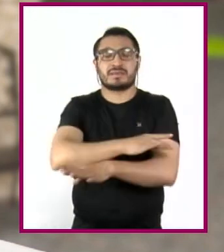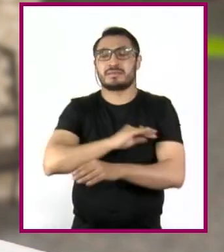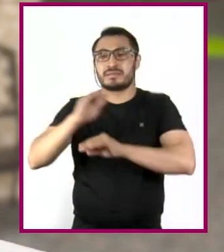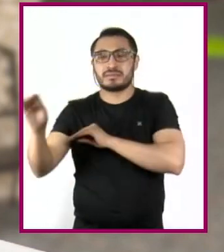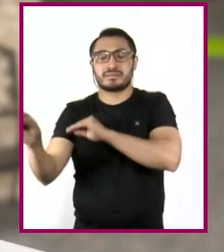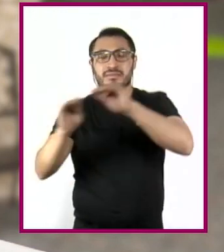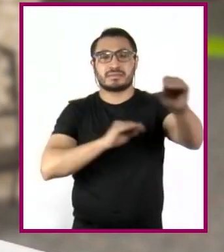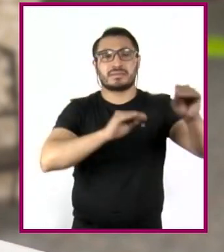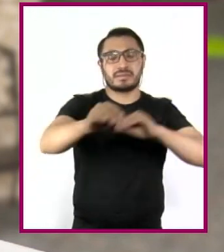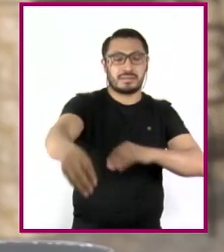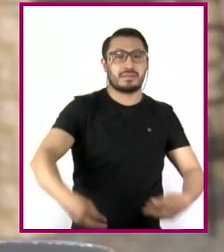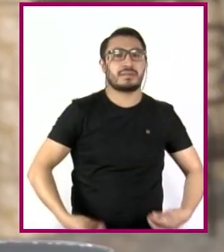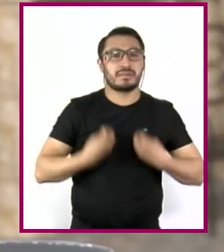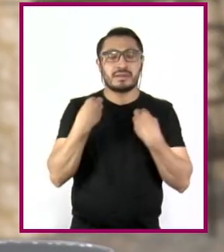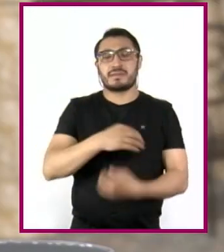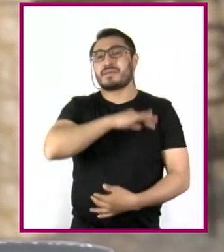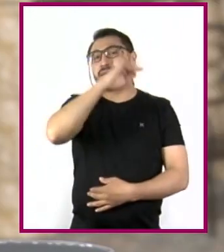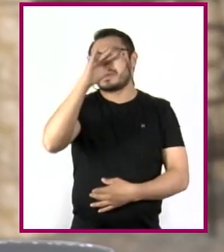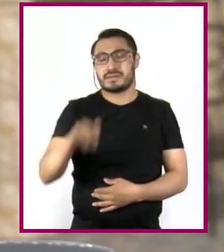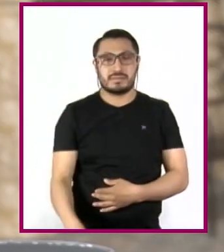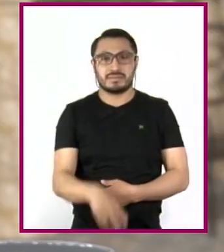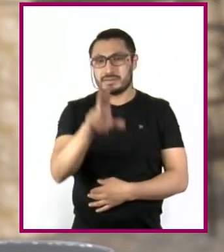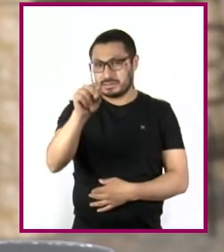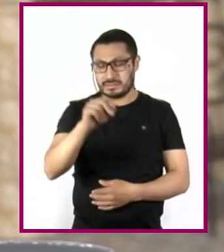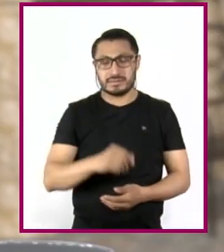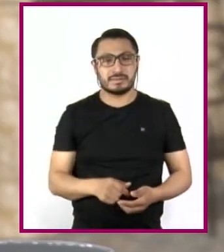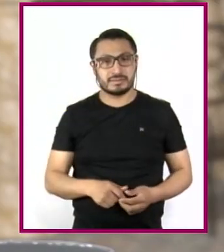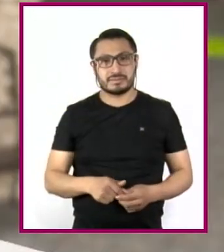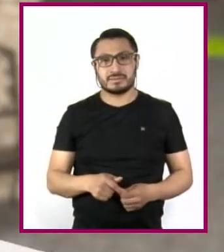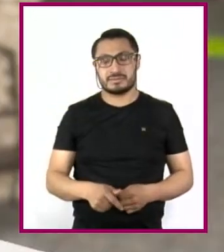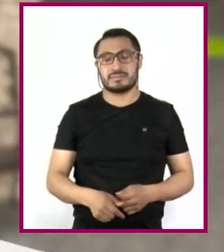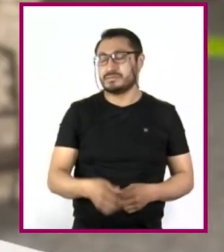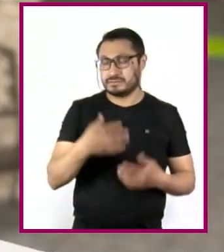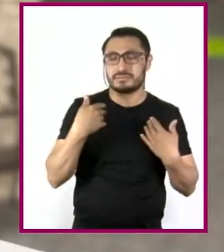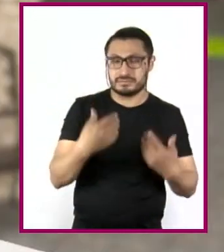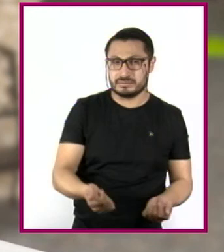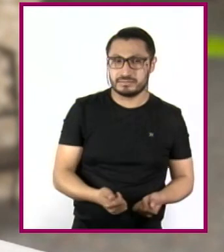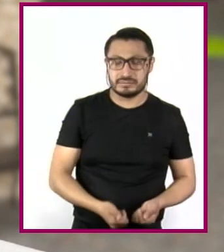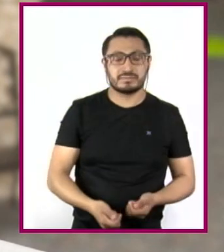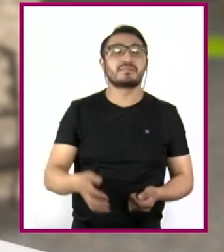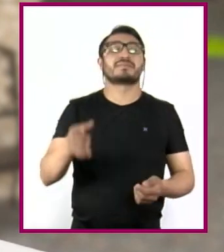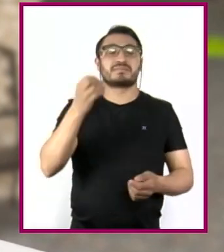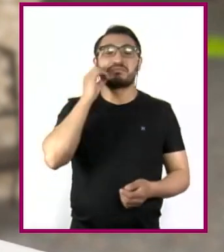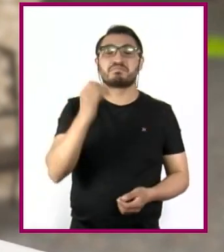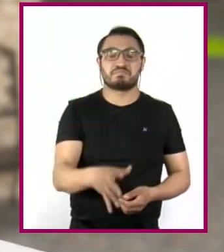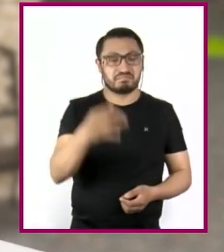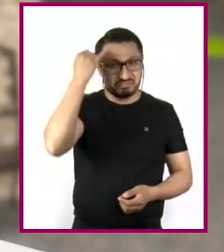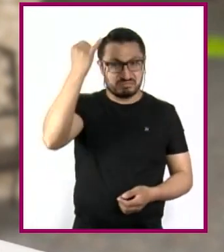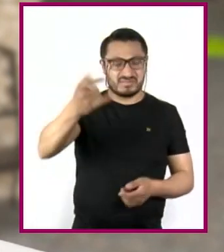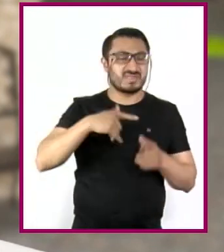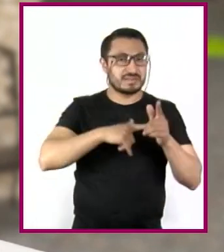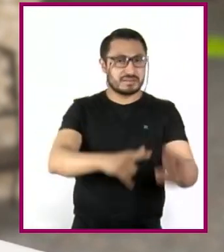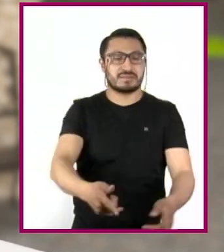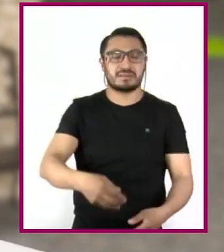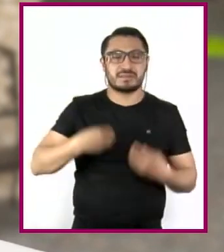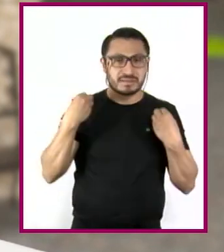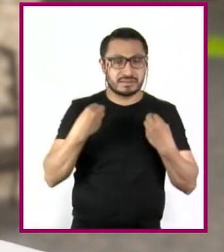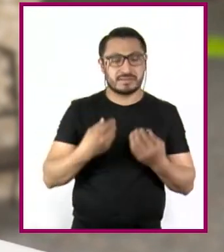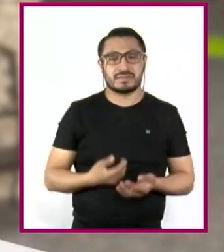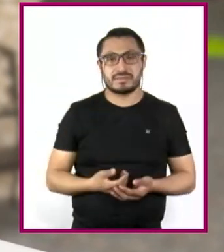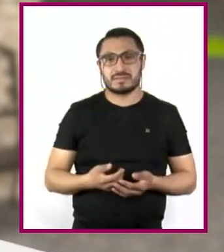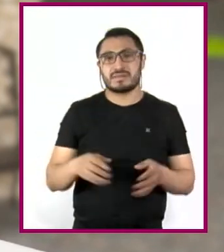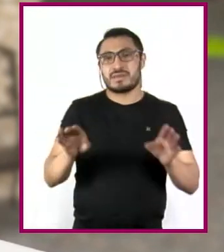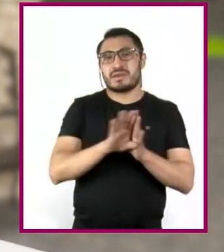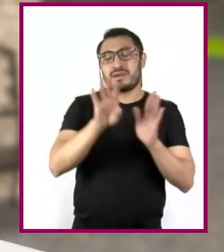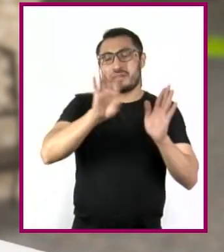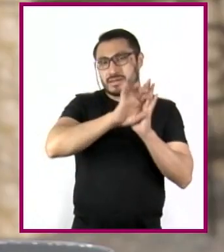en sobrevivir a la muerte. Oh, ya veo. Pues está padre la idea de darle continuidad a tu vida. Como el